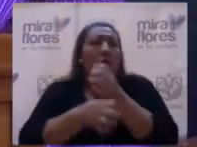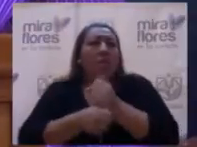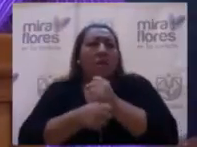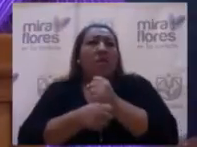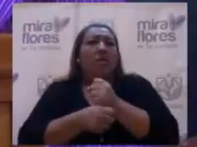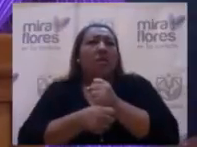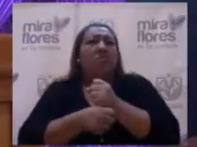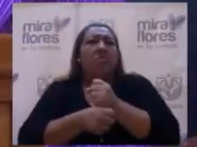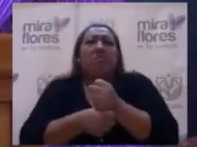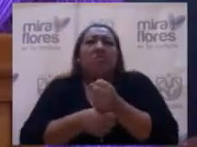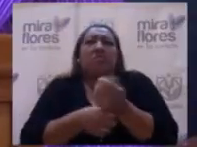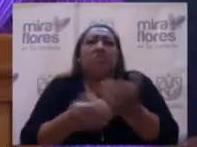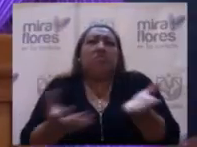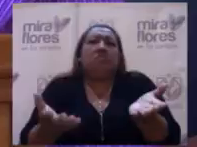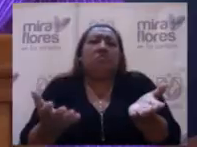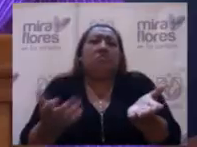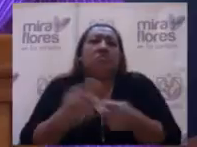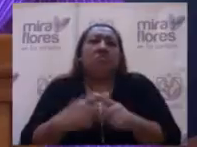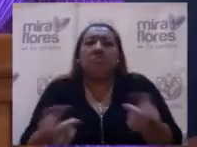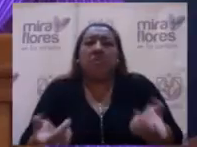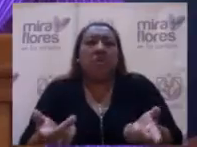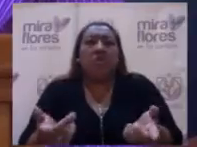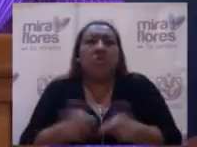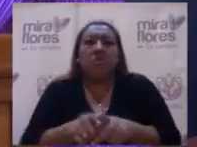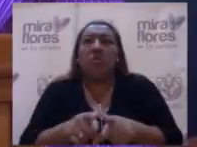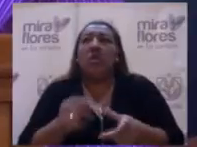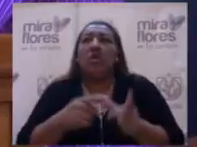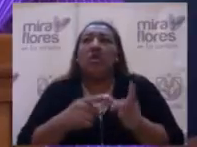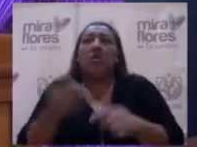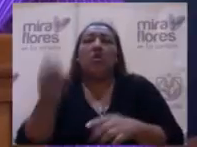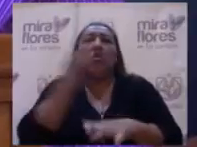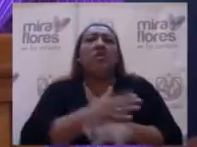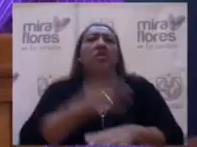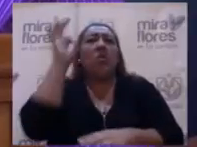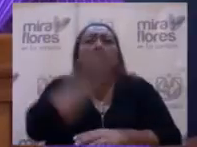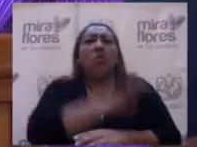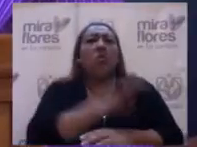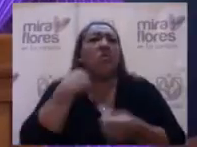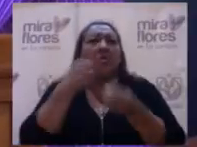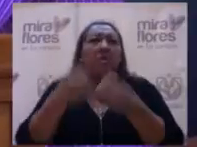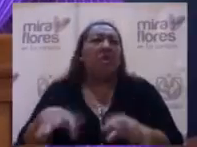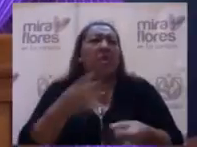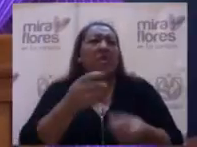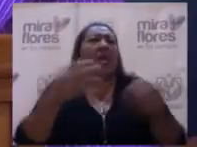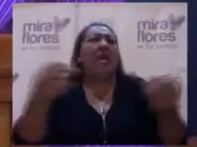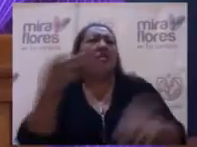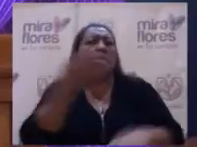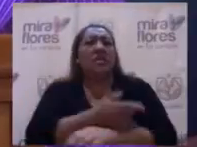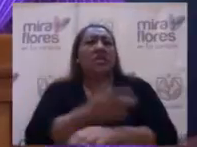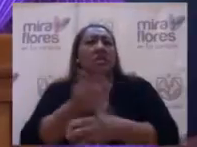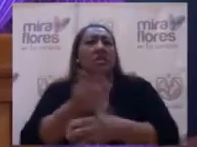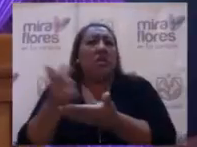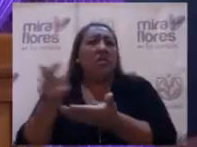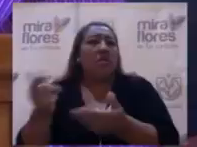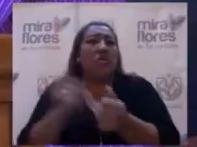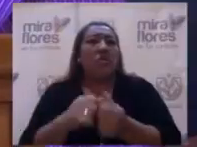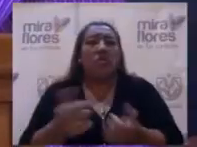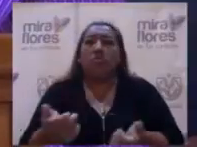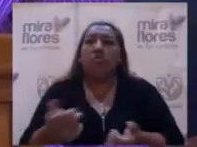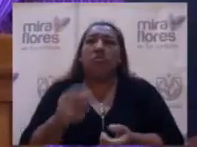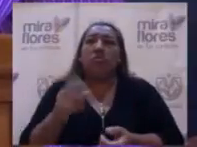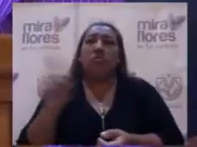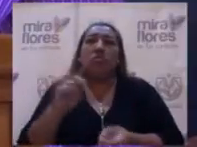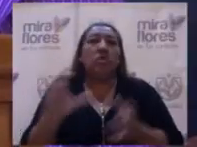pero ¿cuándo se perdieron para recuperarse? Nunca se han perdido estacionamientos en la avenida Diagonal. O sea, no